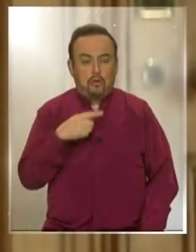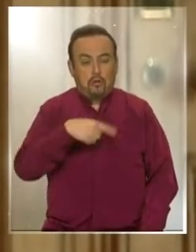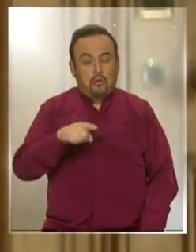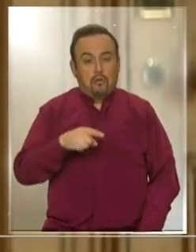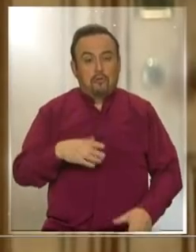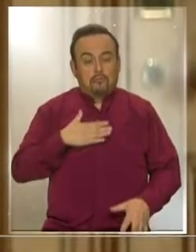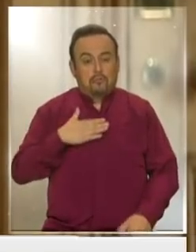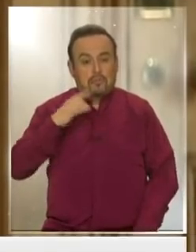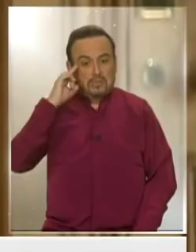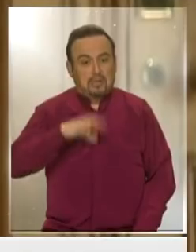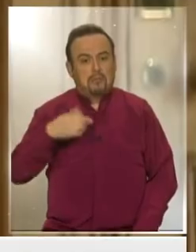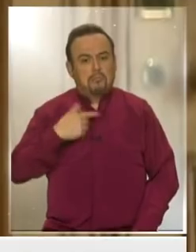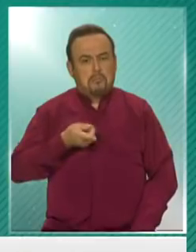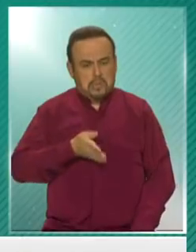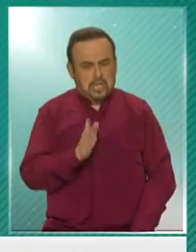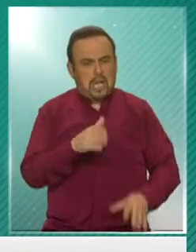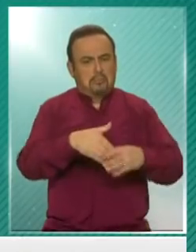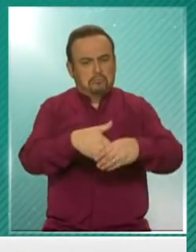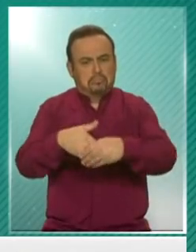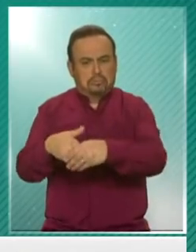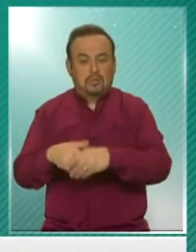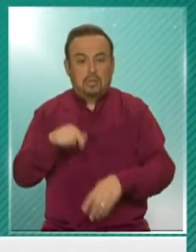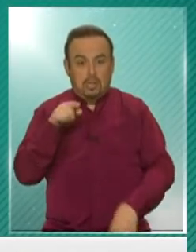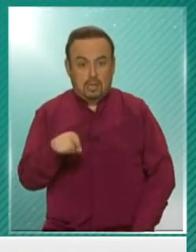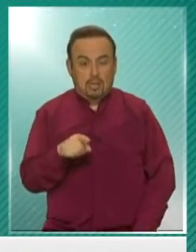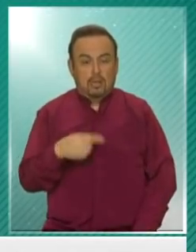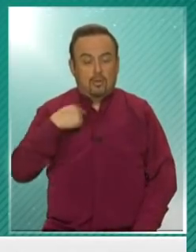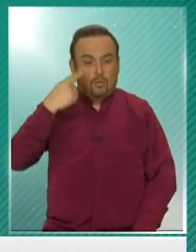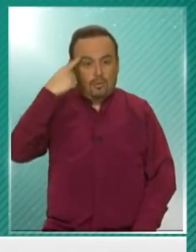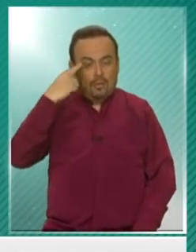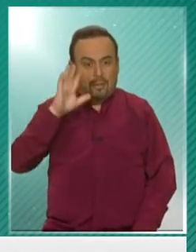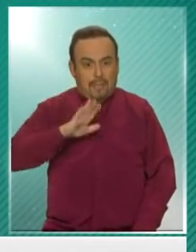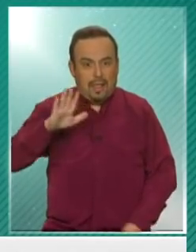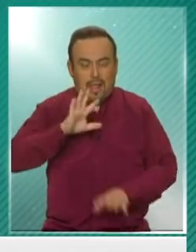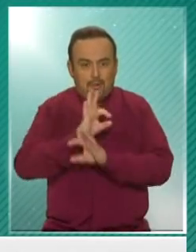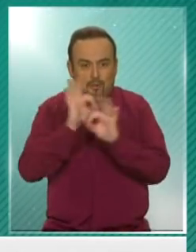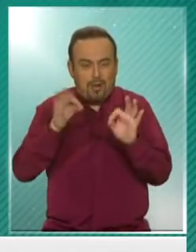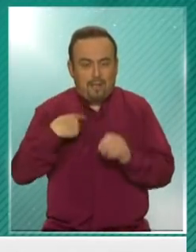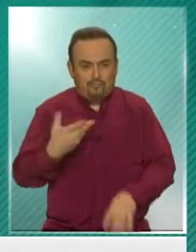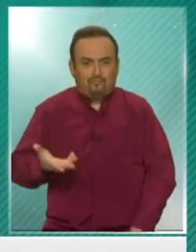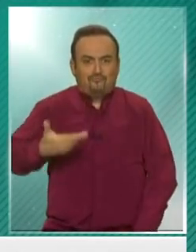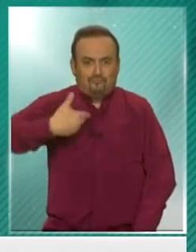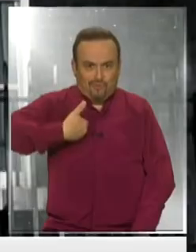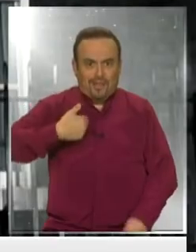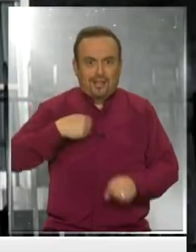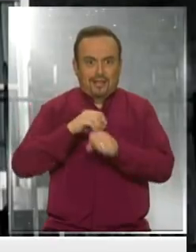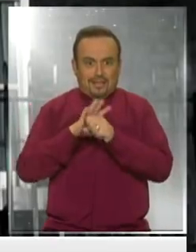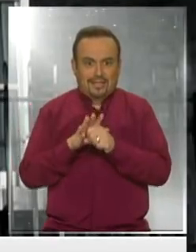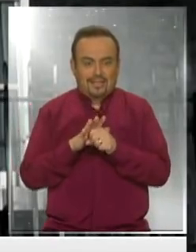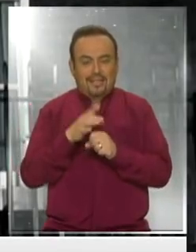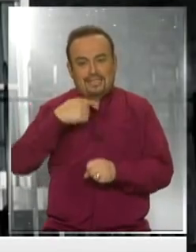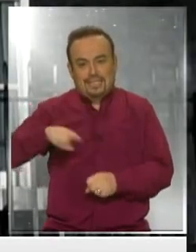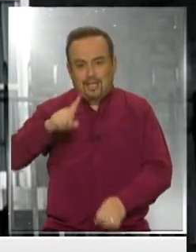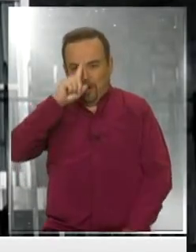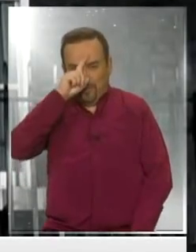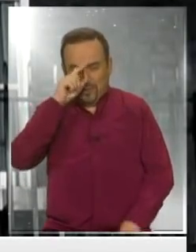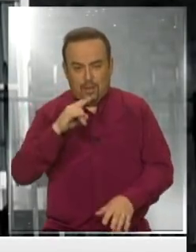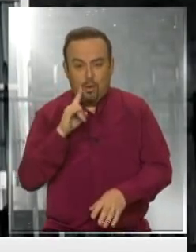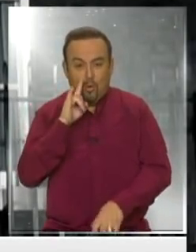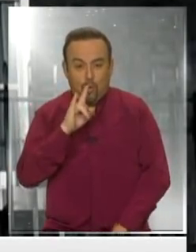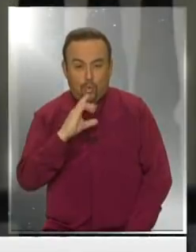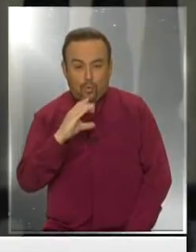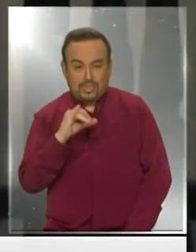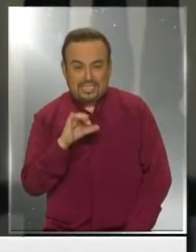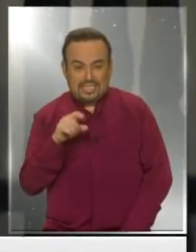de saberlo, y seguiré dando la mano. Boris Johnson nunca imaginó que él mismo terminaría contagiado e internado en una unidad de